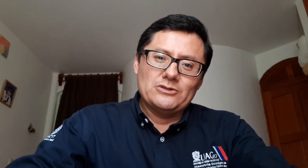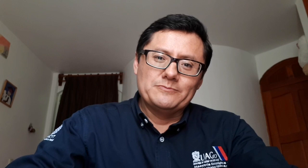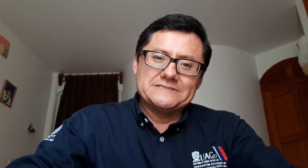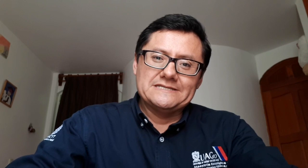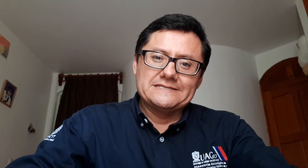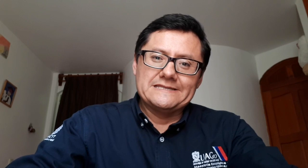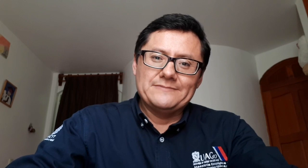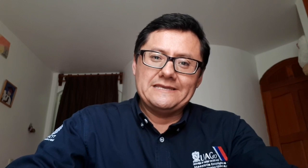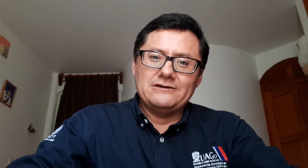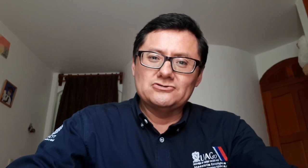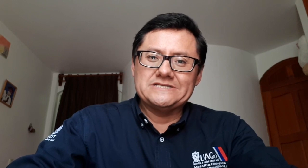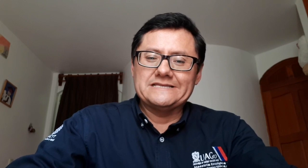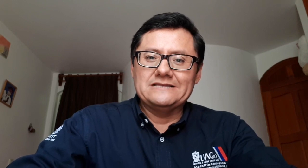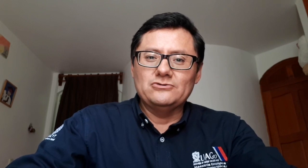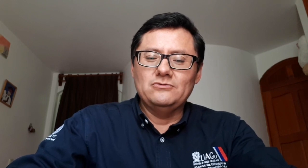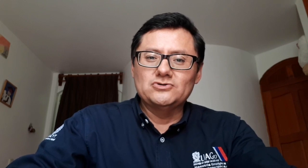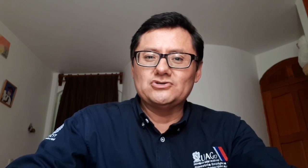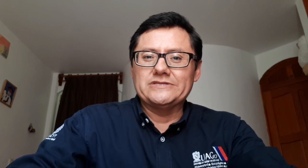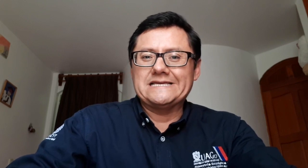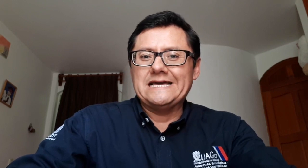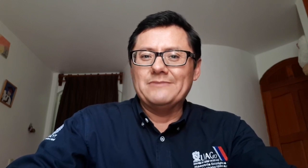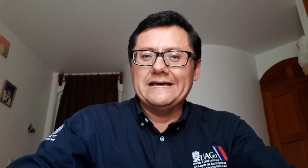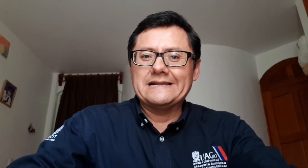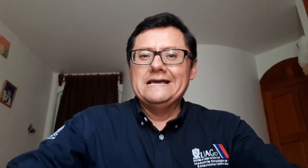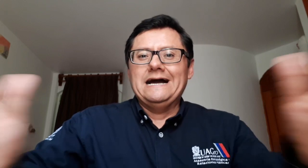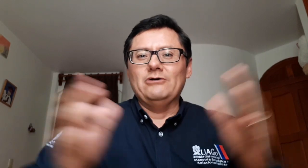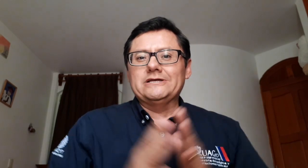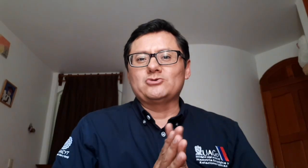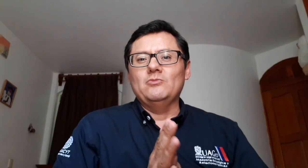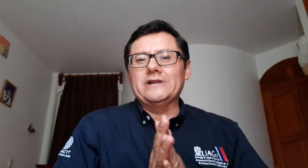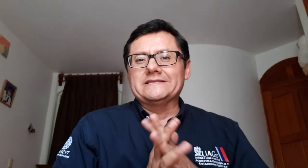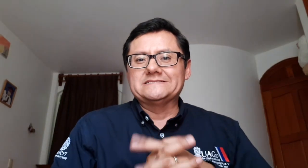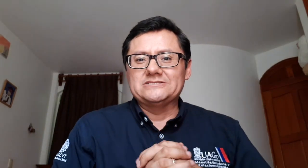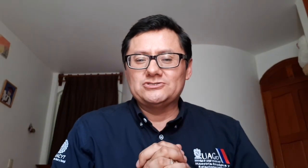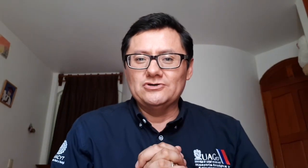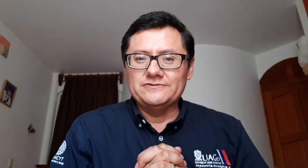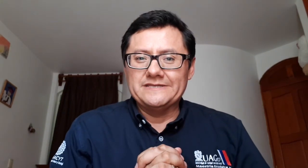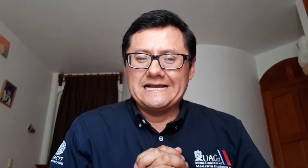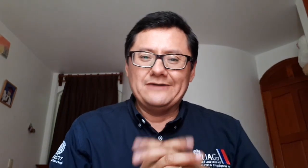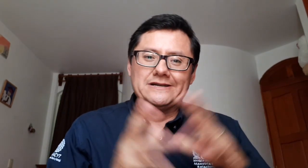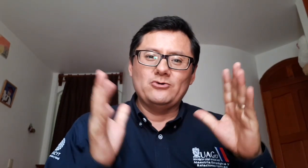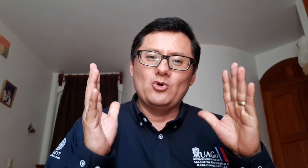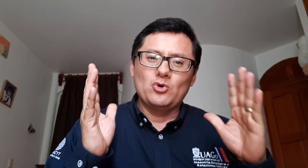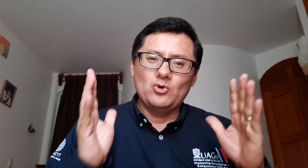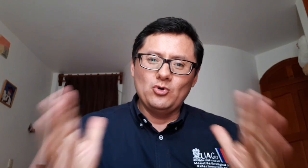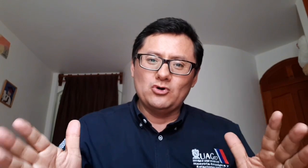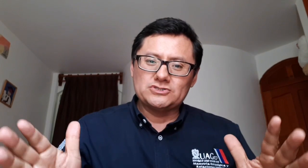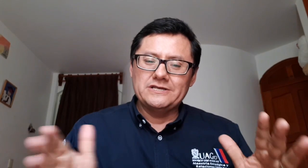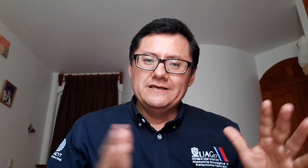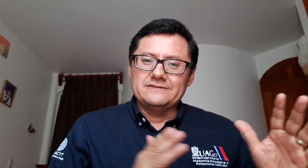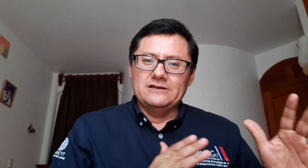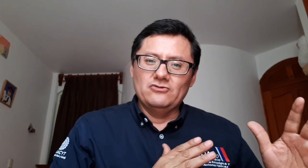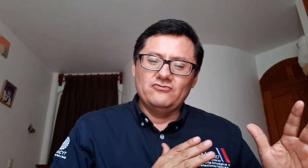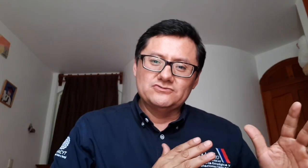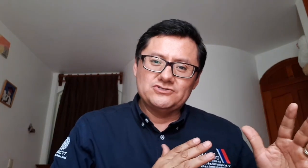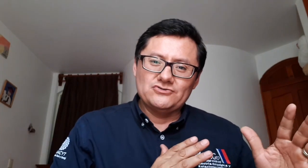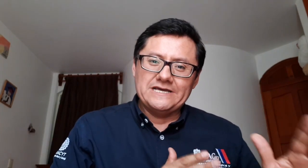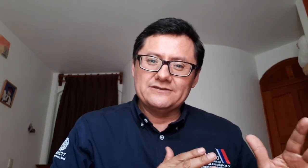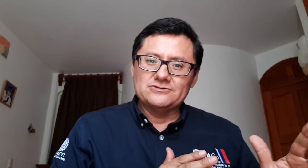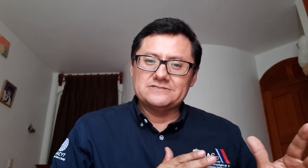López Obrador, presidente de México, sigue dando mucho de qué hablar. Ahora tomó la decisión de acabar con los lujos de